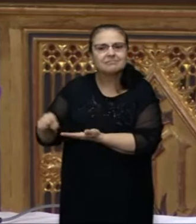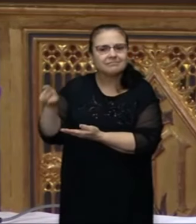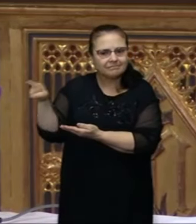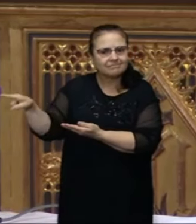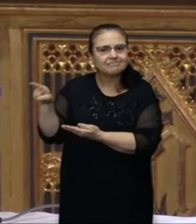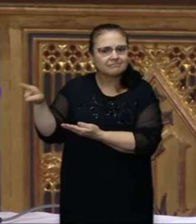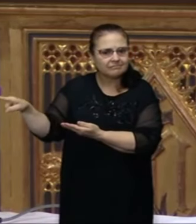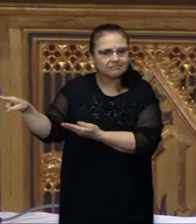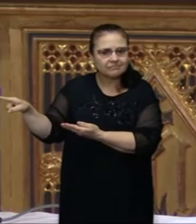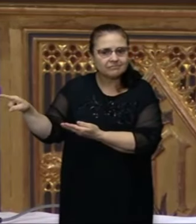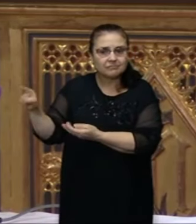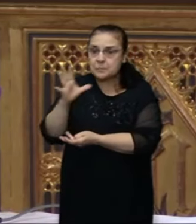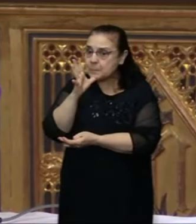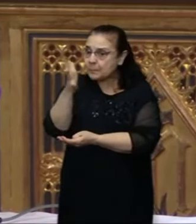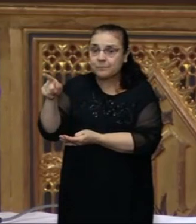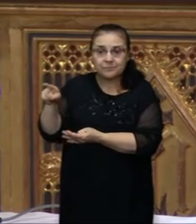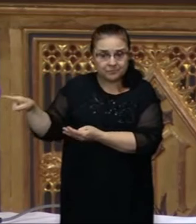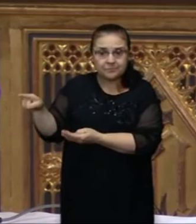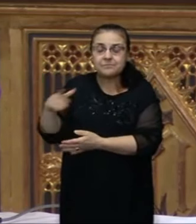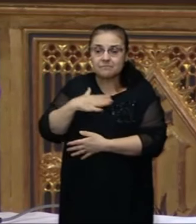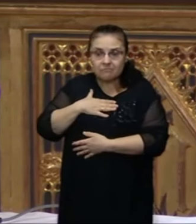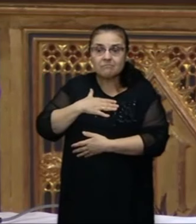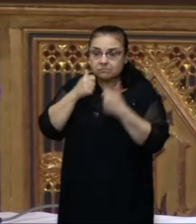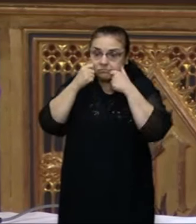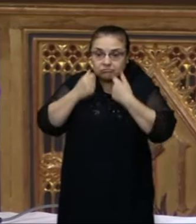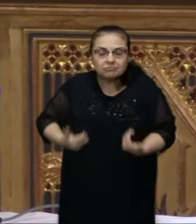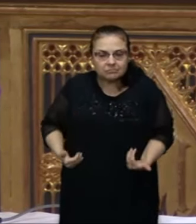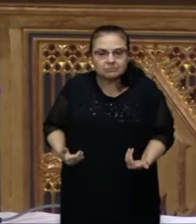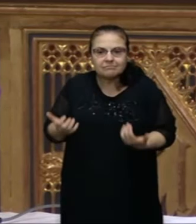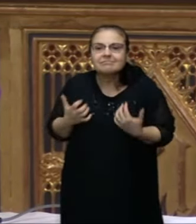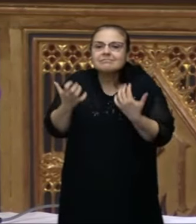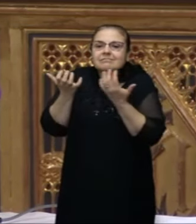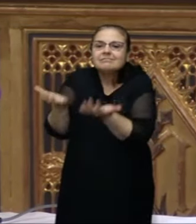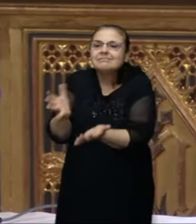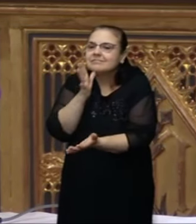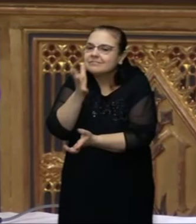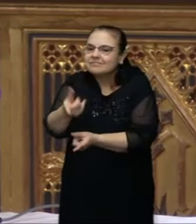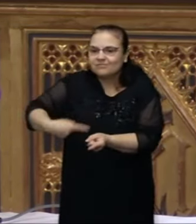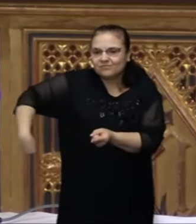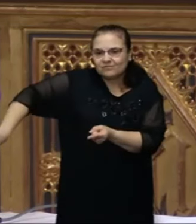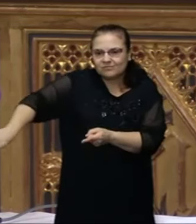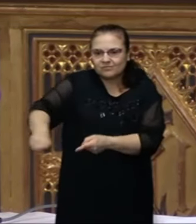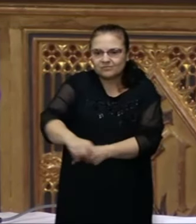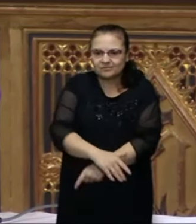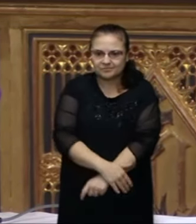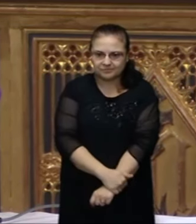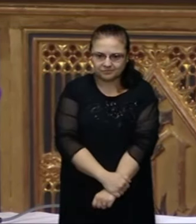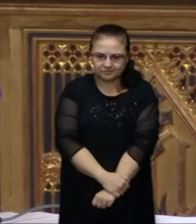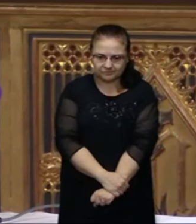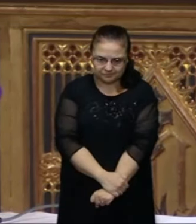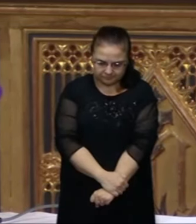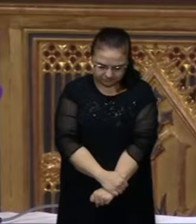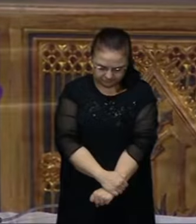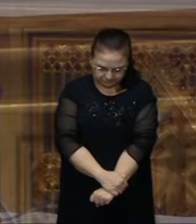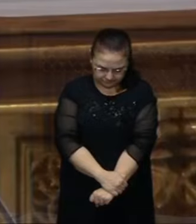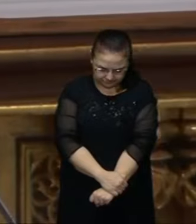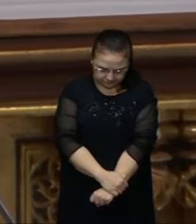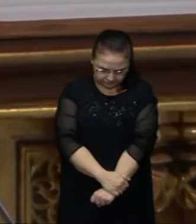él, porque esto es mi cuerpo que será entregado por vosotros.